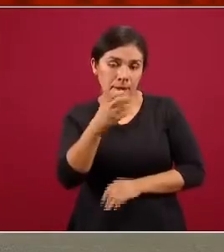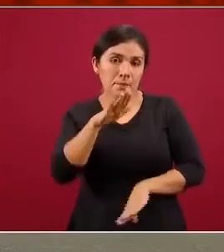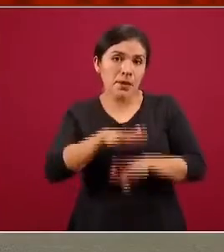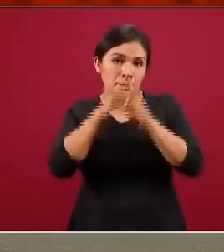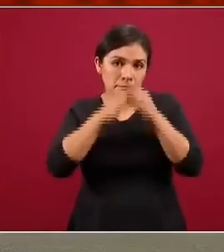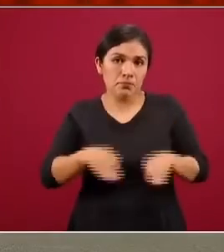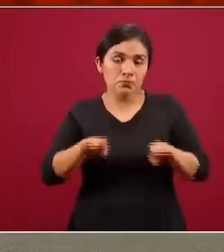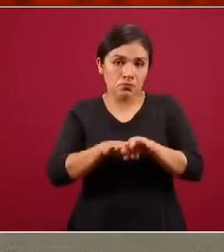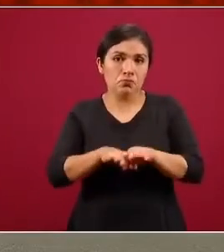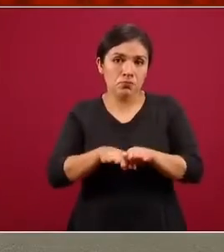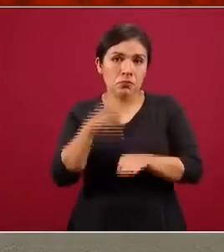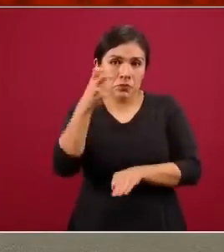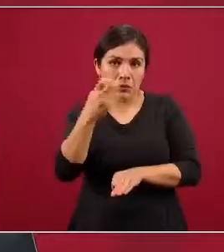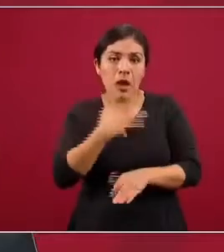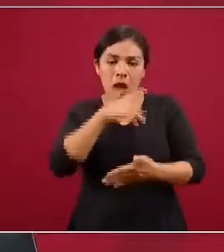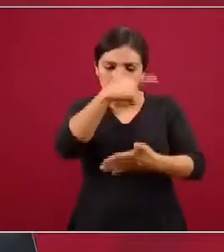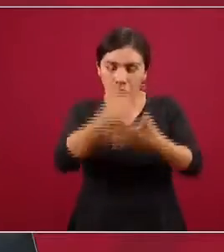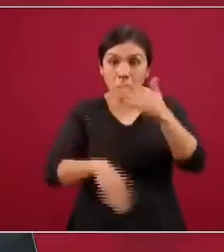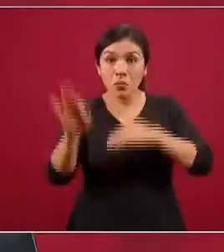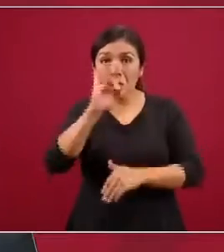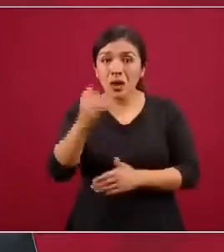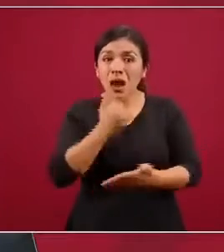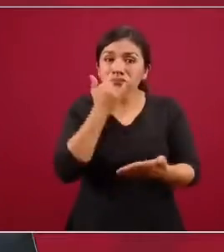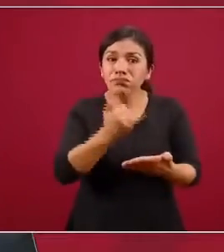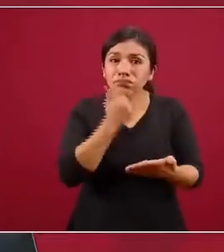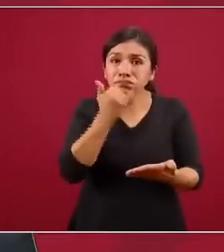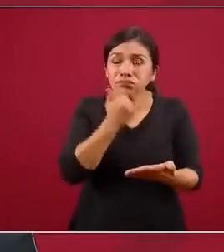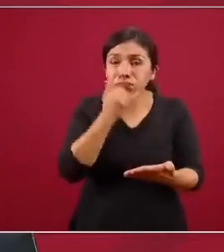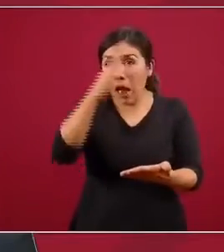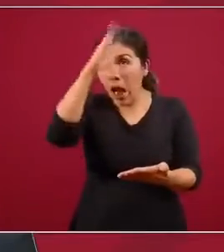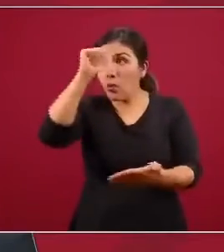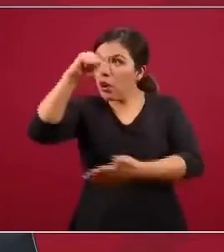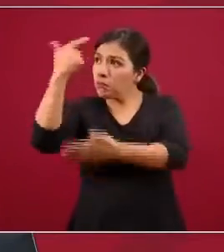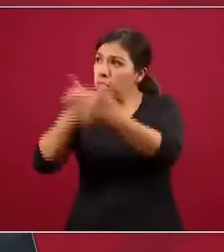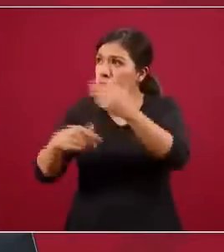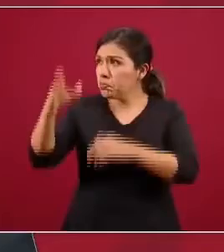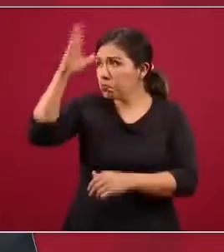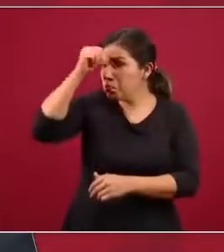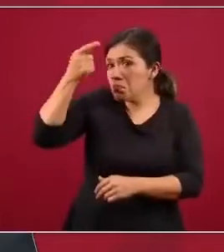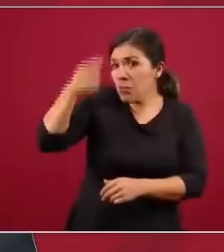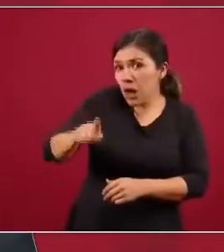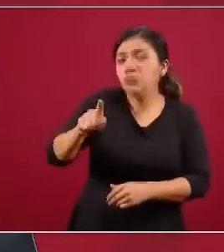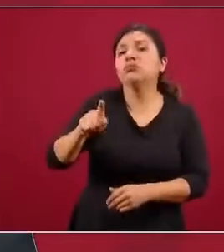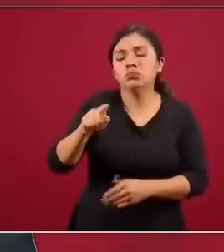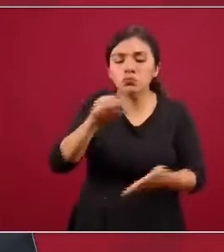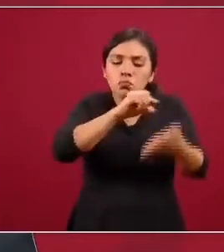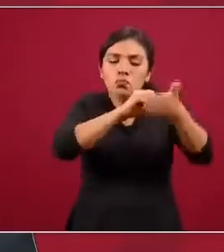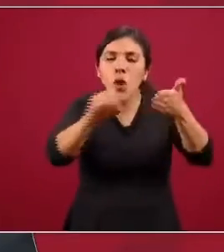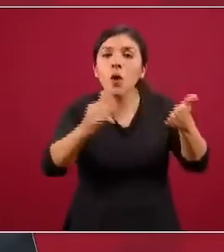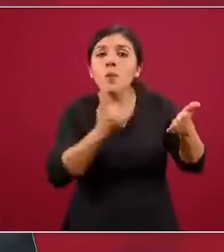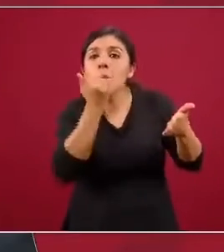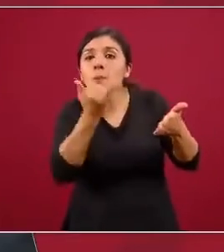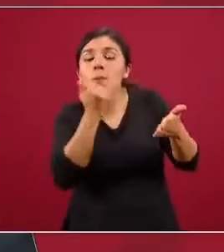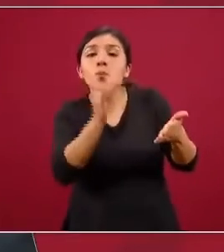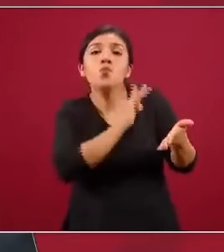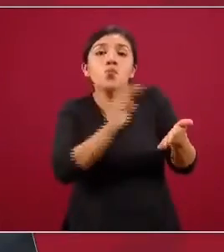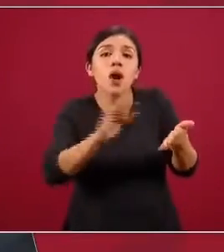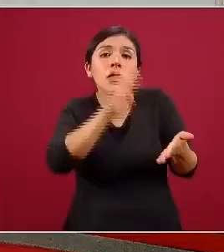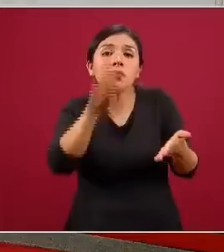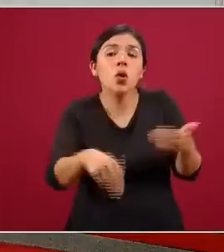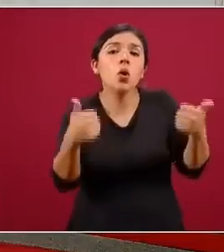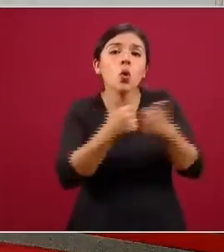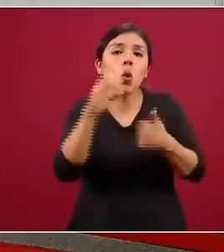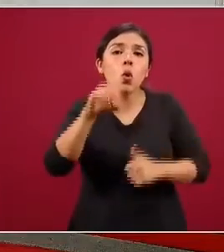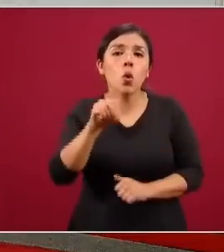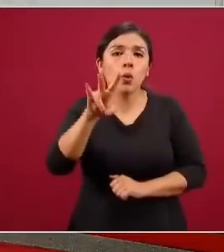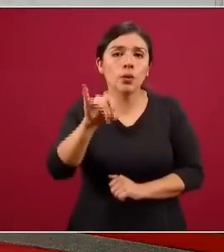prevalece. Entonces, ahí están y cuando se considera así, de acuerdo al lineamiento, corresponde ser considerada como una muerte